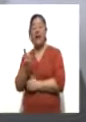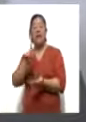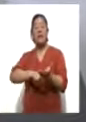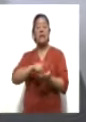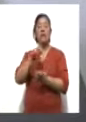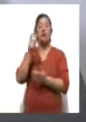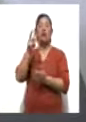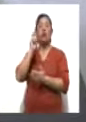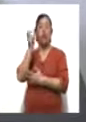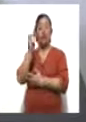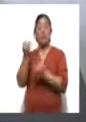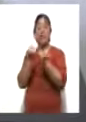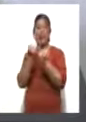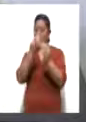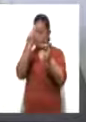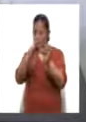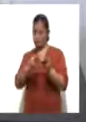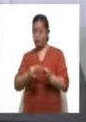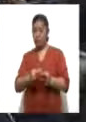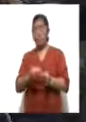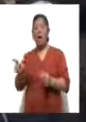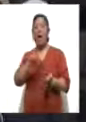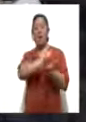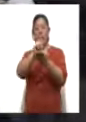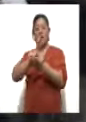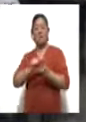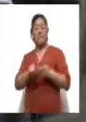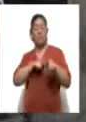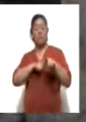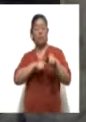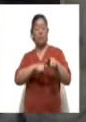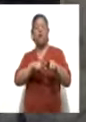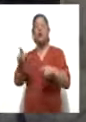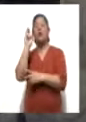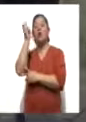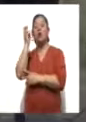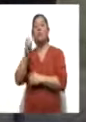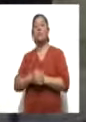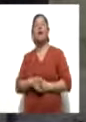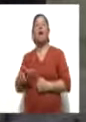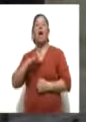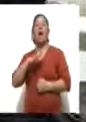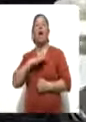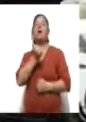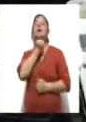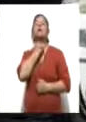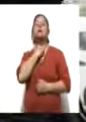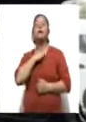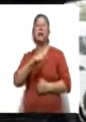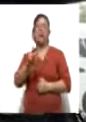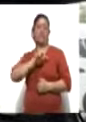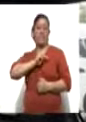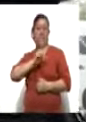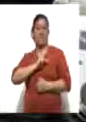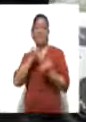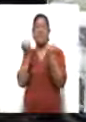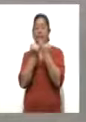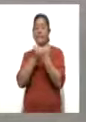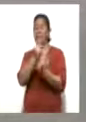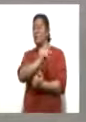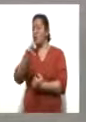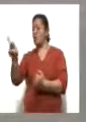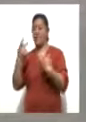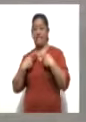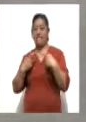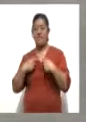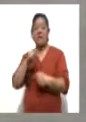el cumplimiento de medidas sanitarias como la limpieza constante de la unidad, el contar con gel antibacterial para uso propio y de los pasajeros,